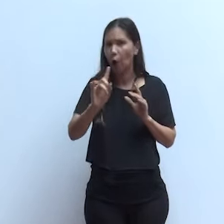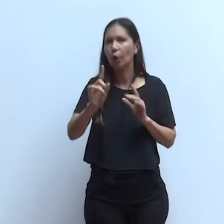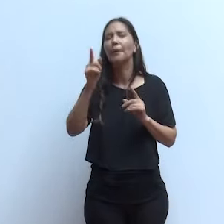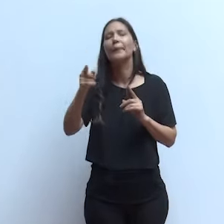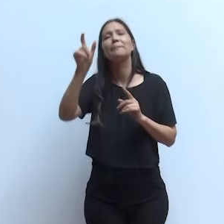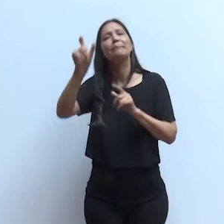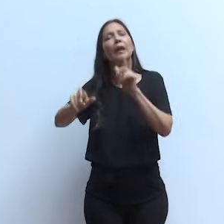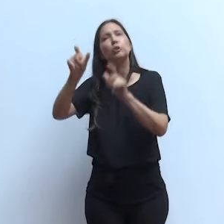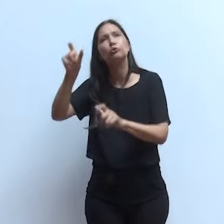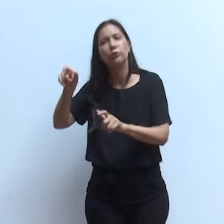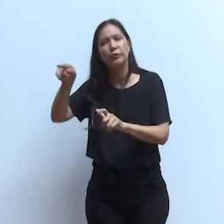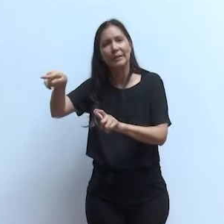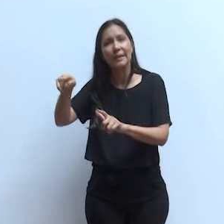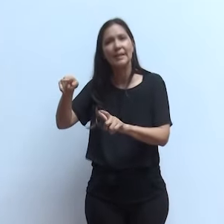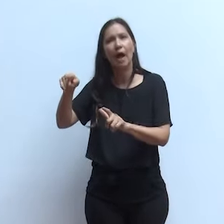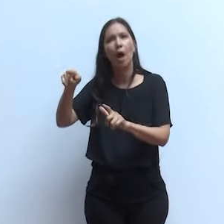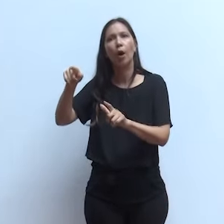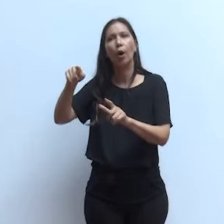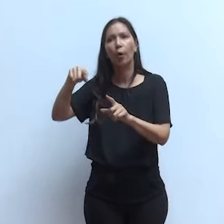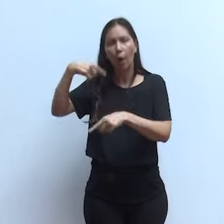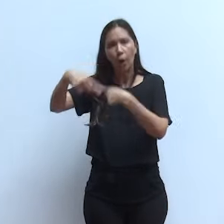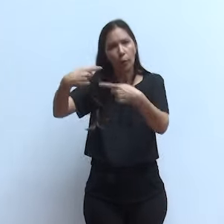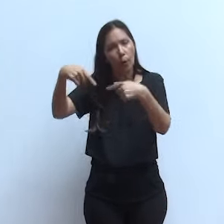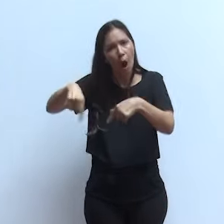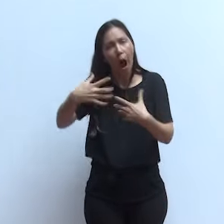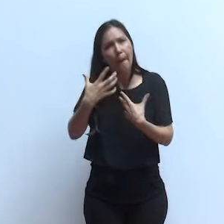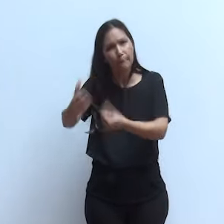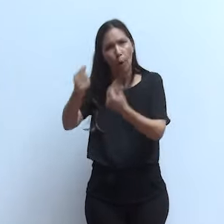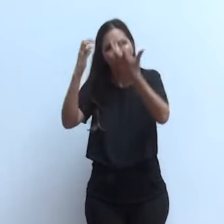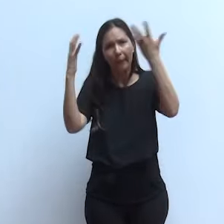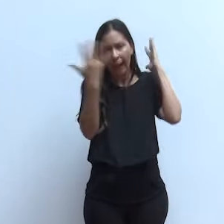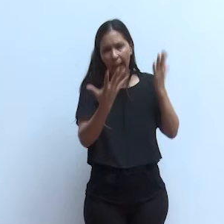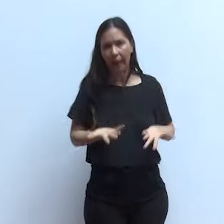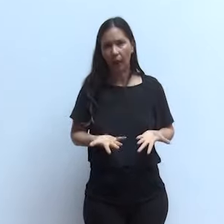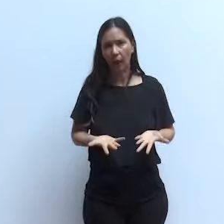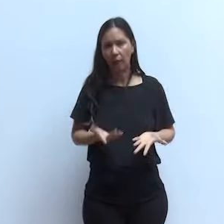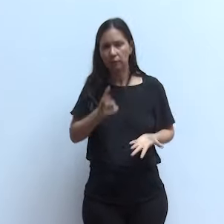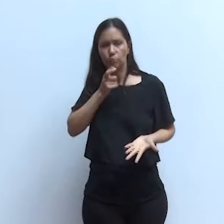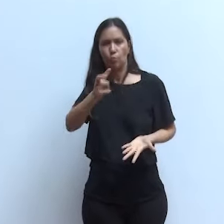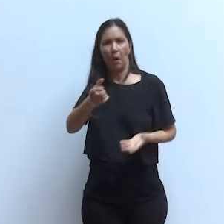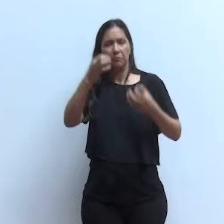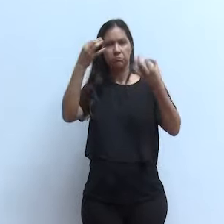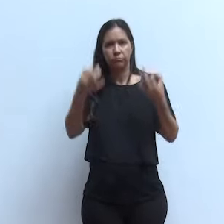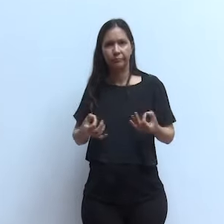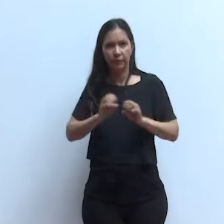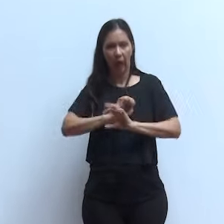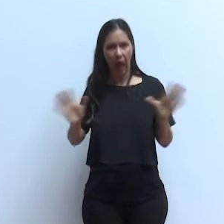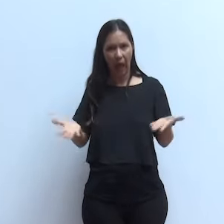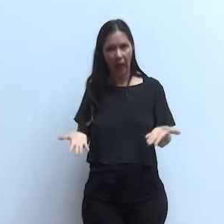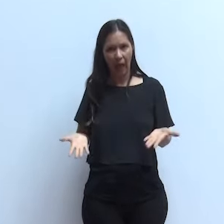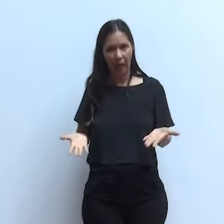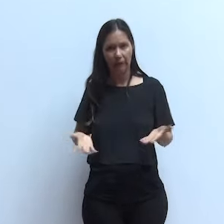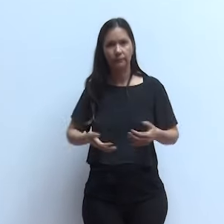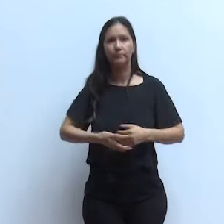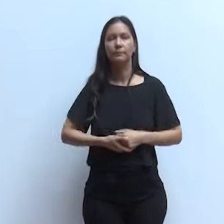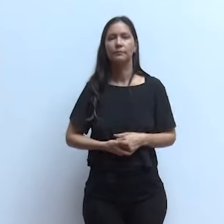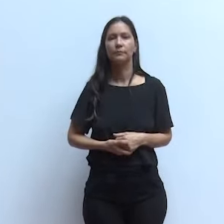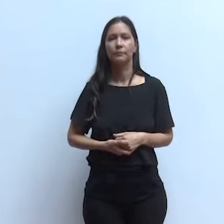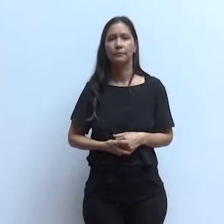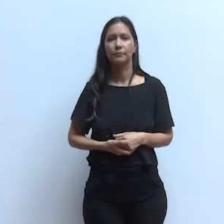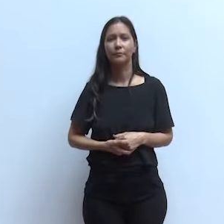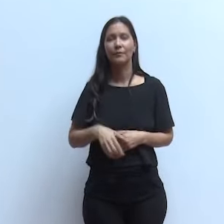digamos continúa apoyando mi ley digamos que es la una respuesta y la respuesta pregunta es unao es una